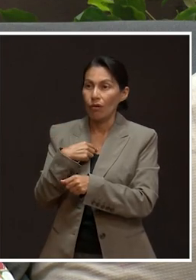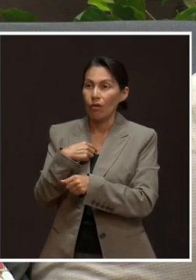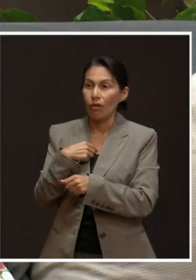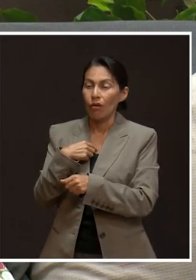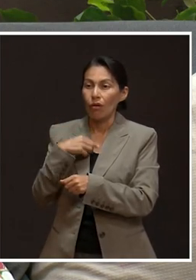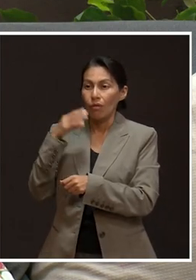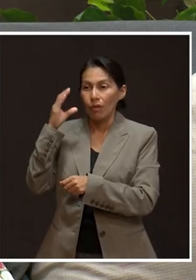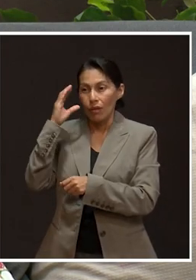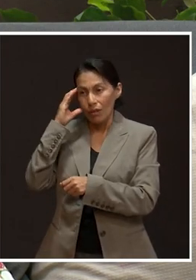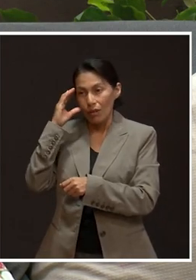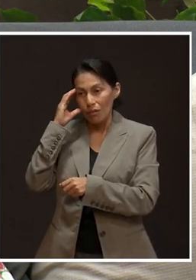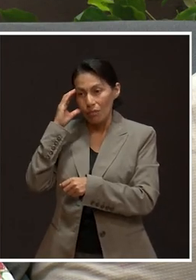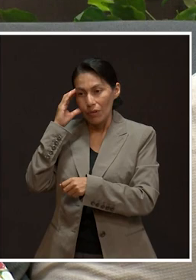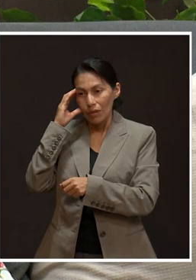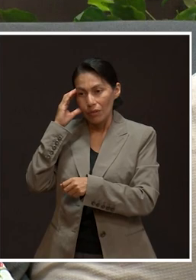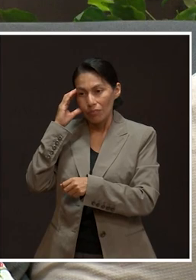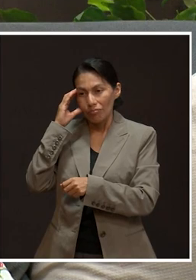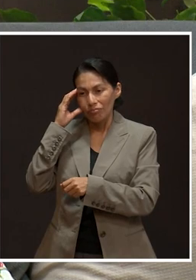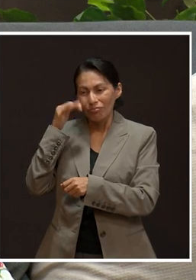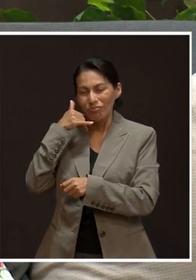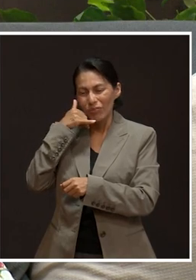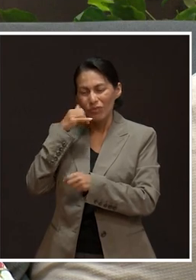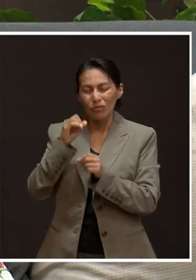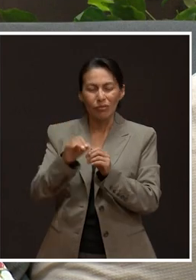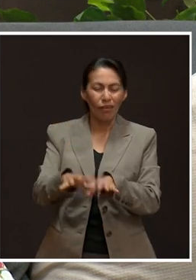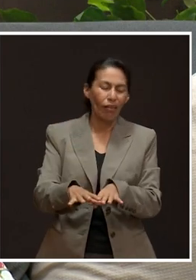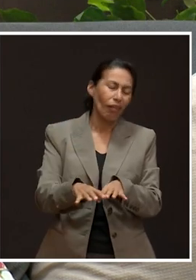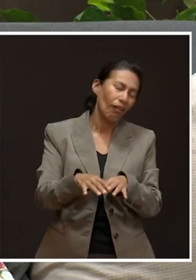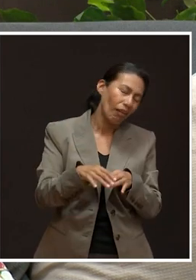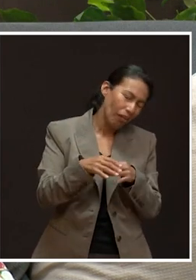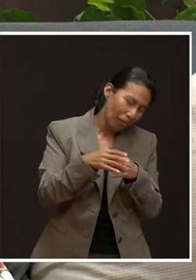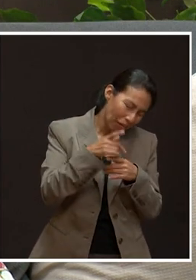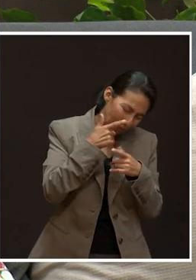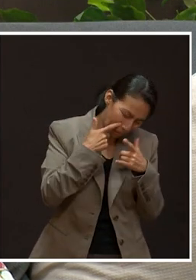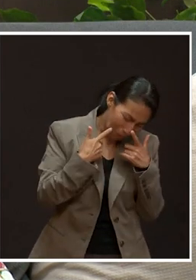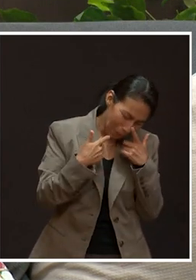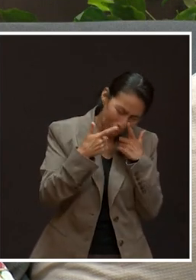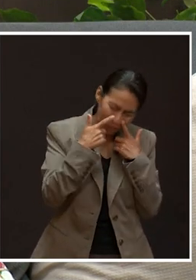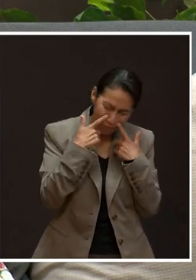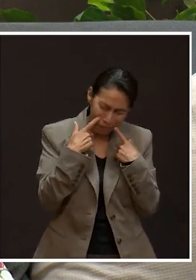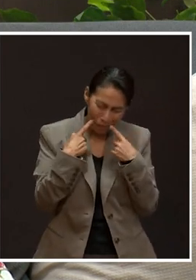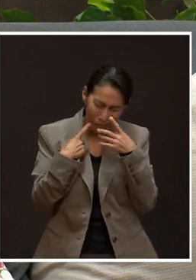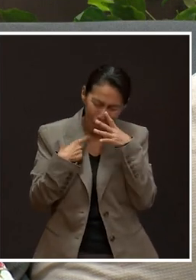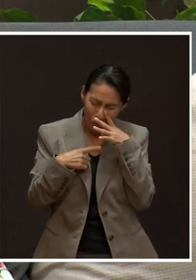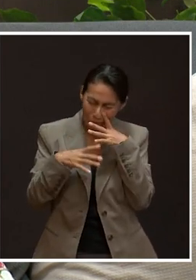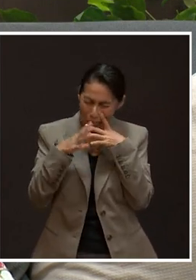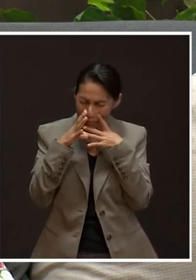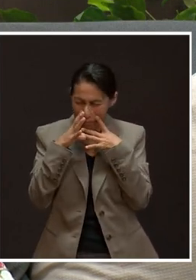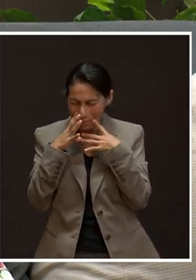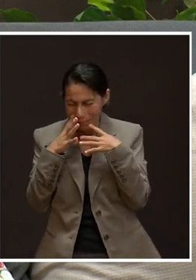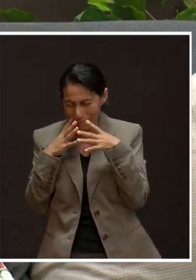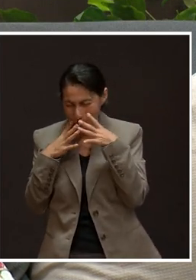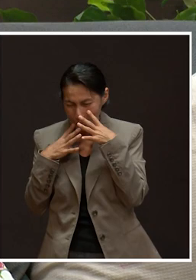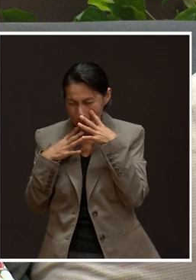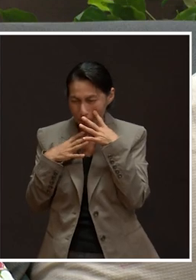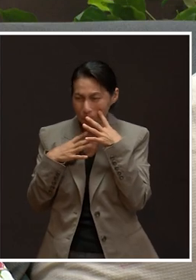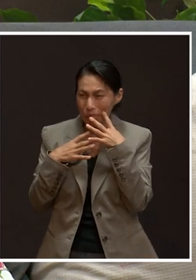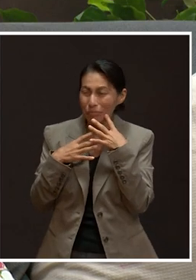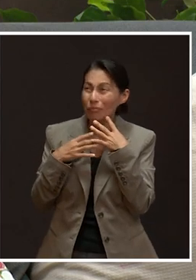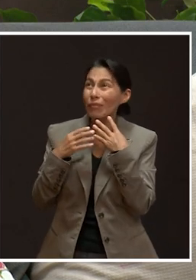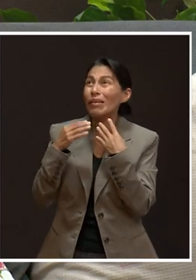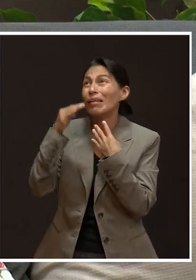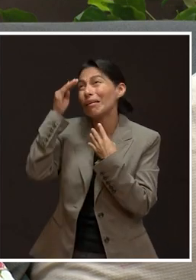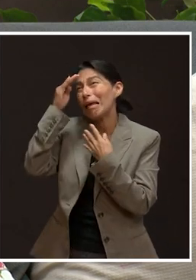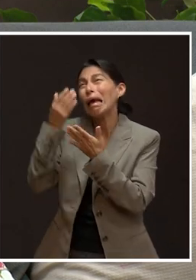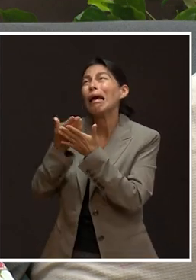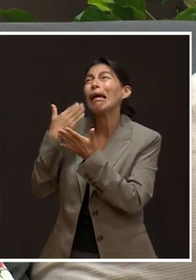bajé el celular, y me puse a llorar, me puse a llorar, a llorar, a llorar, porque, pues, yo le dije al señor, es